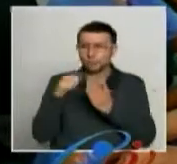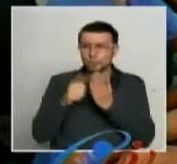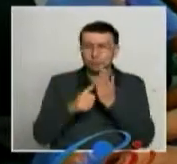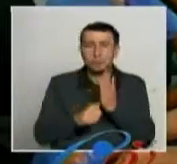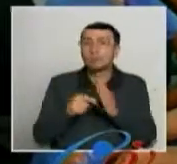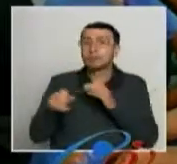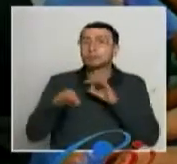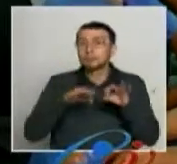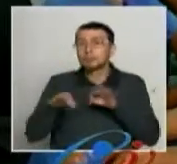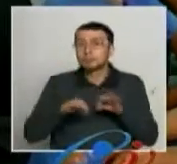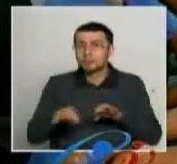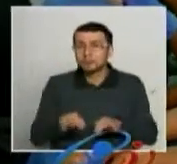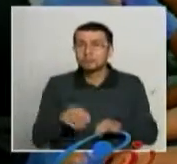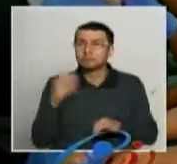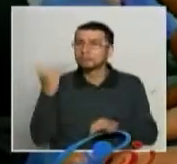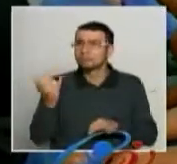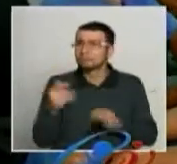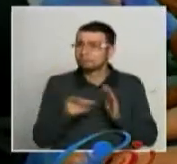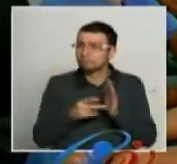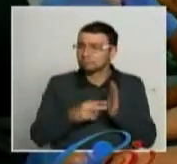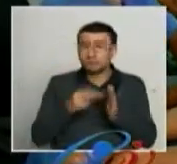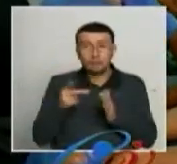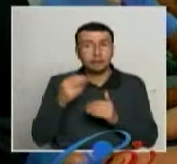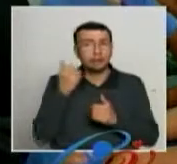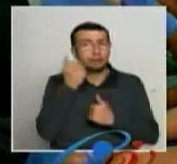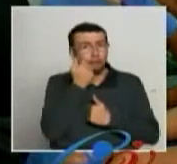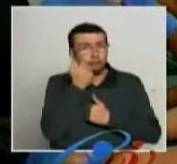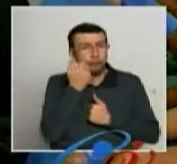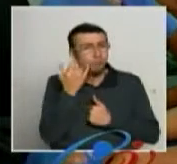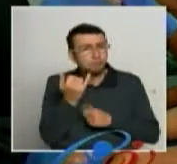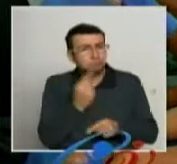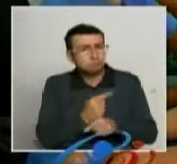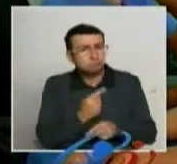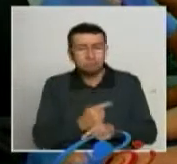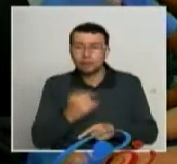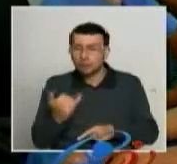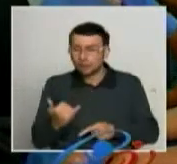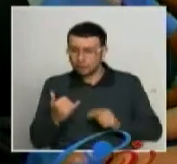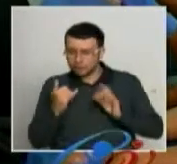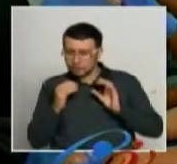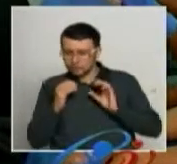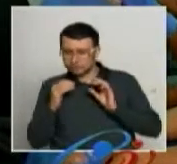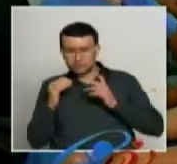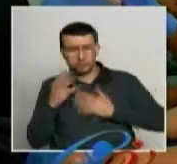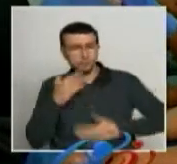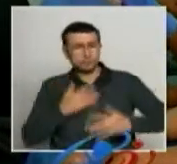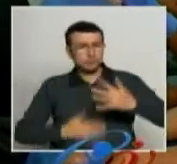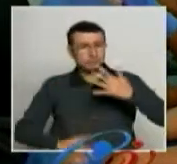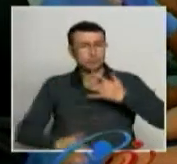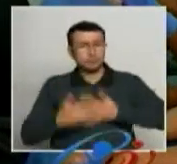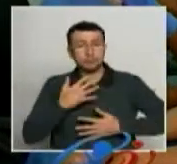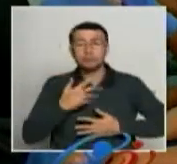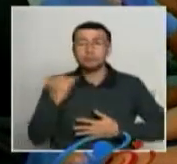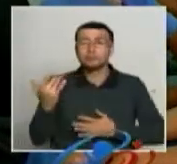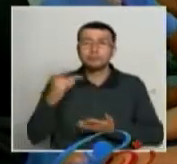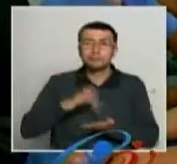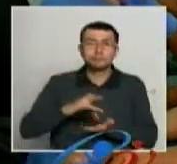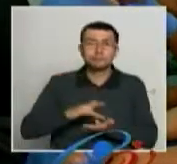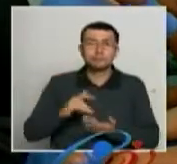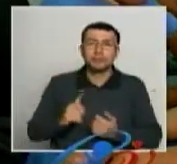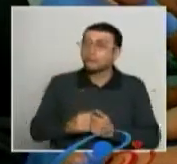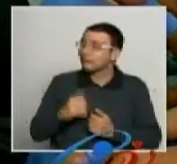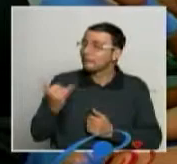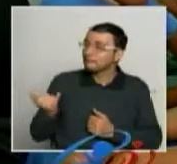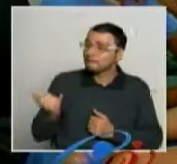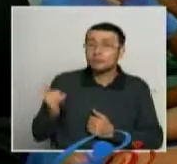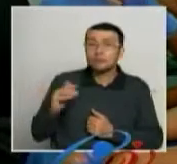ustedes a través de Conexión Vital lo que es la enfermedad vascular de miembros inferiores. Pero cuando le